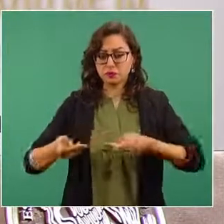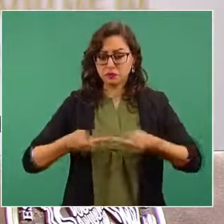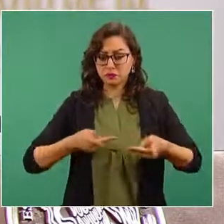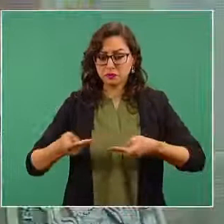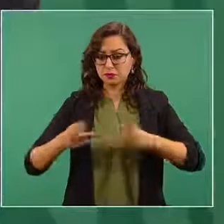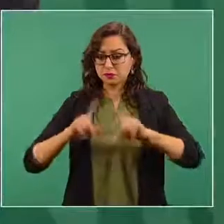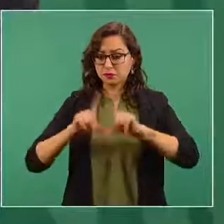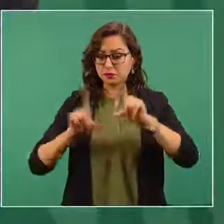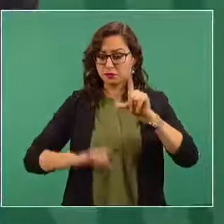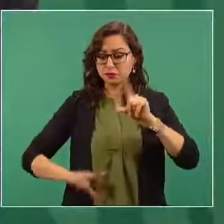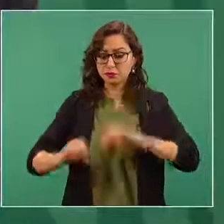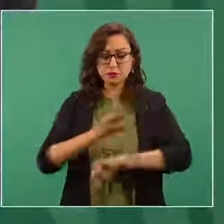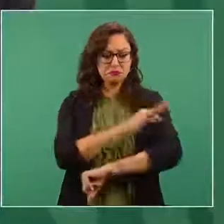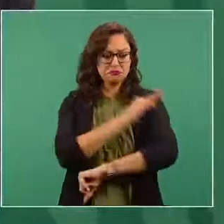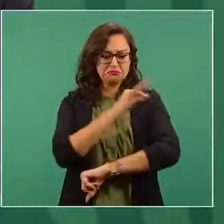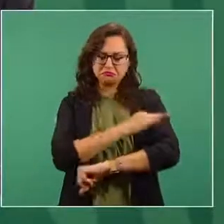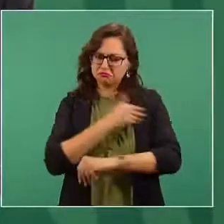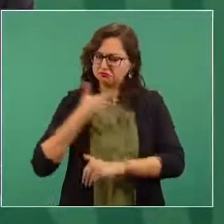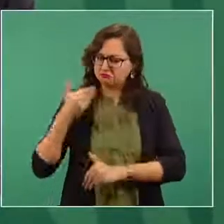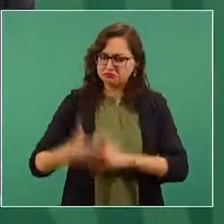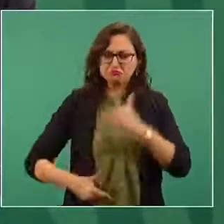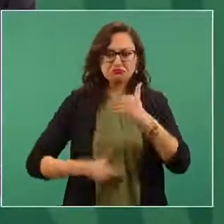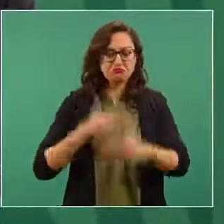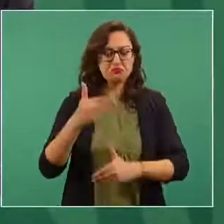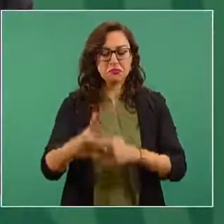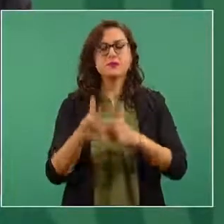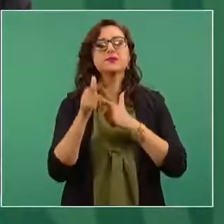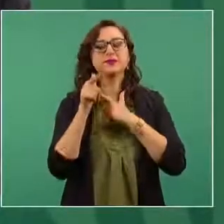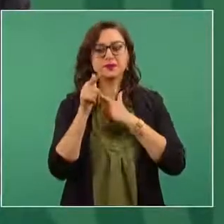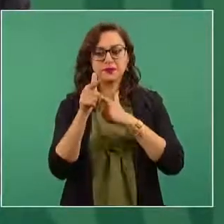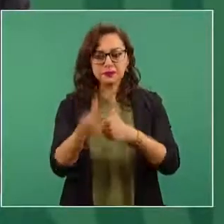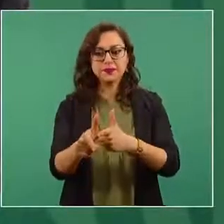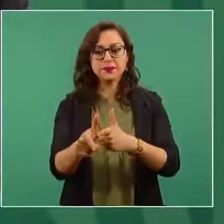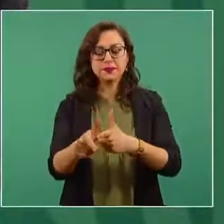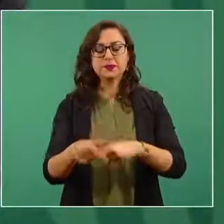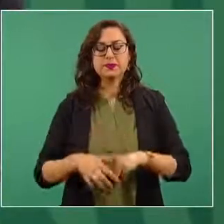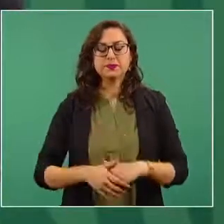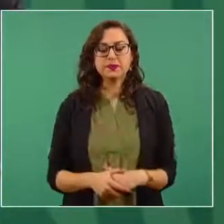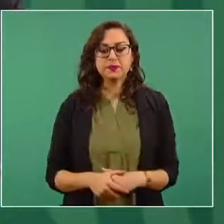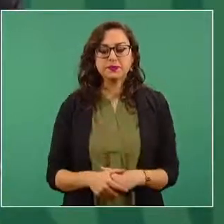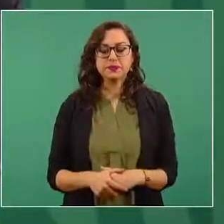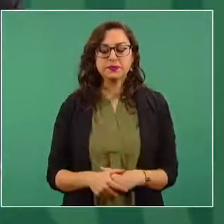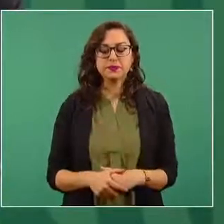de vacunación nacional, el programa nacional de vacunación.